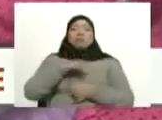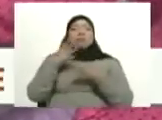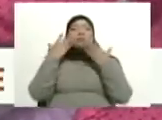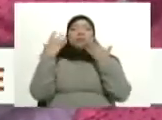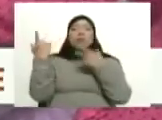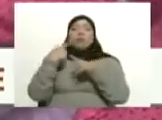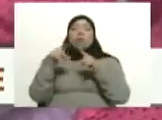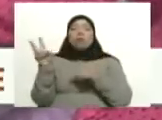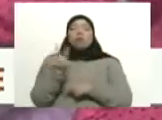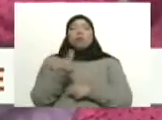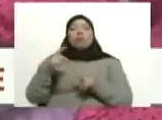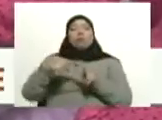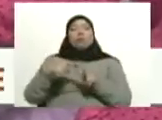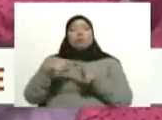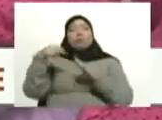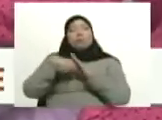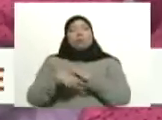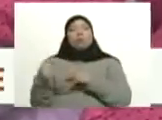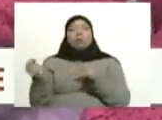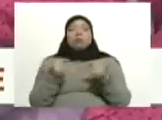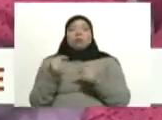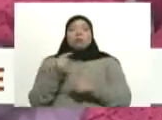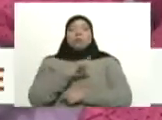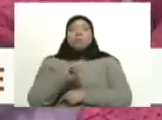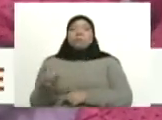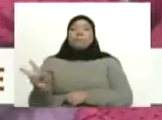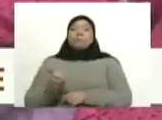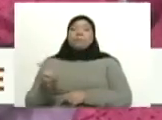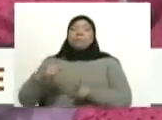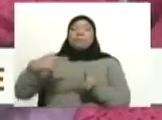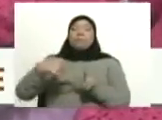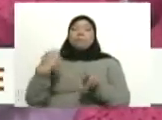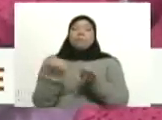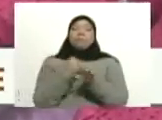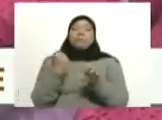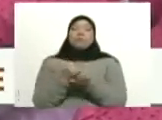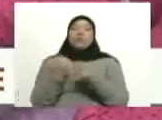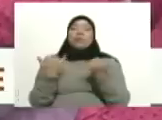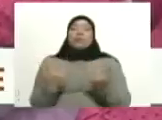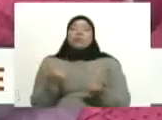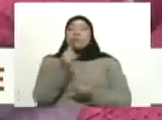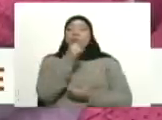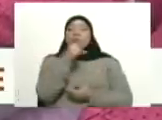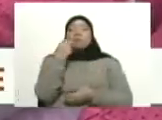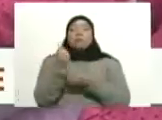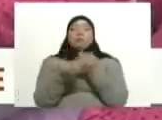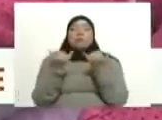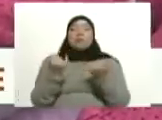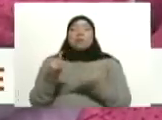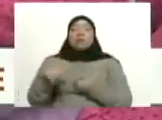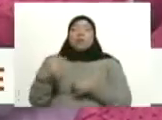otros países sobre una presunta dictadura en Venezuela se cae? Es una dictadura muy